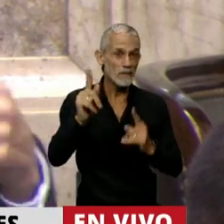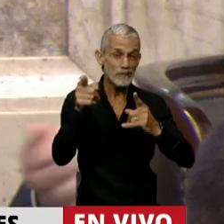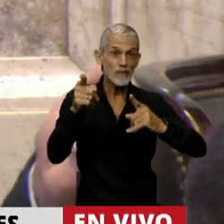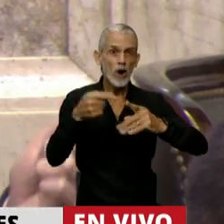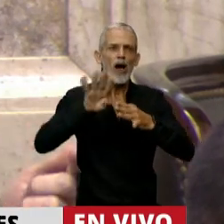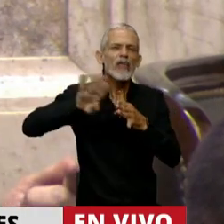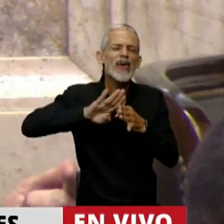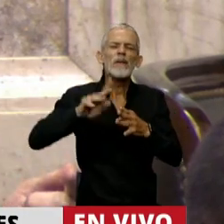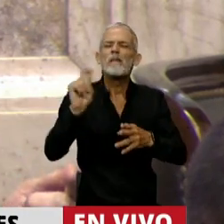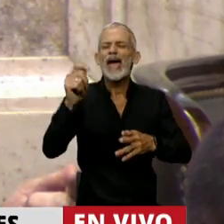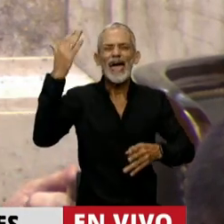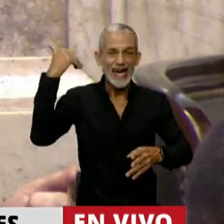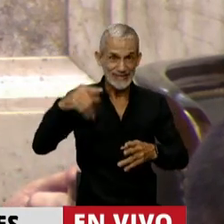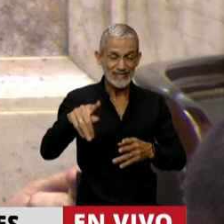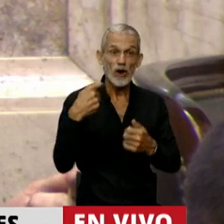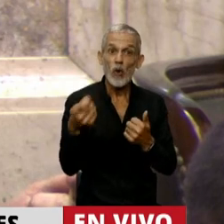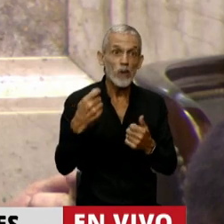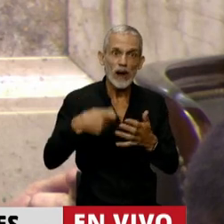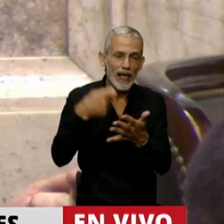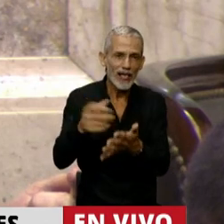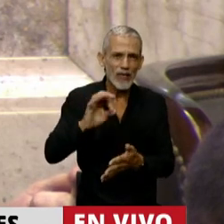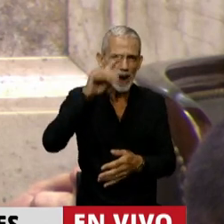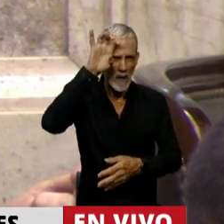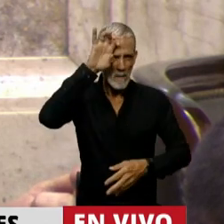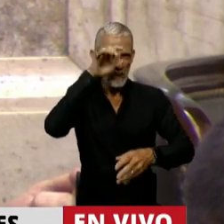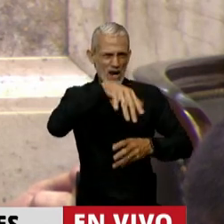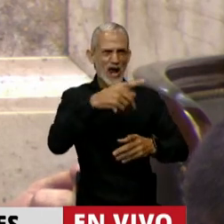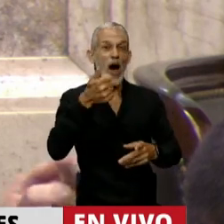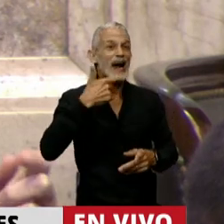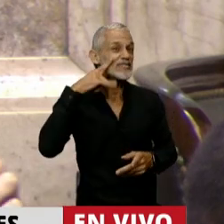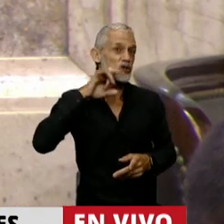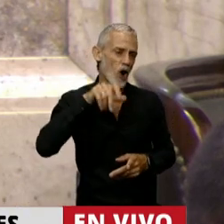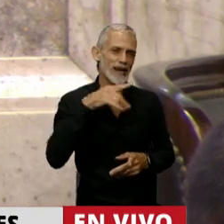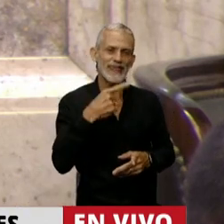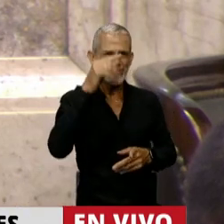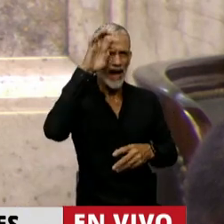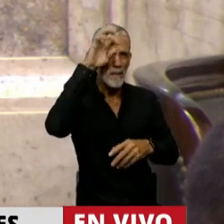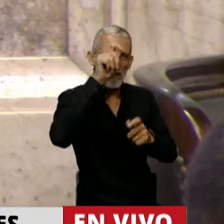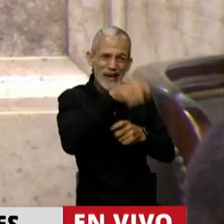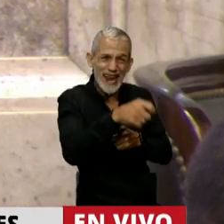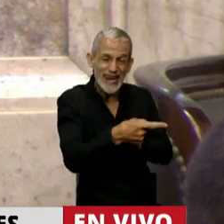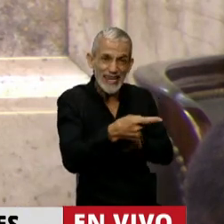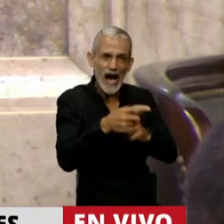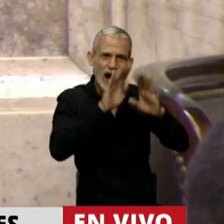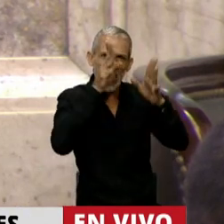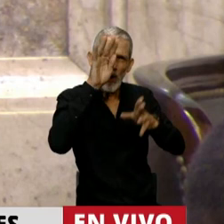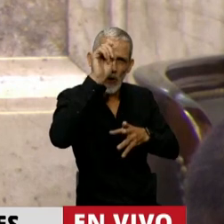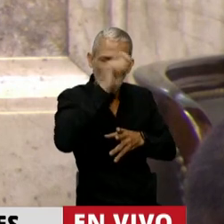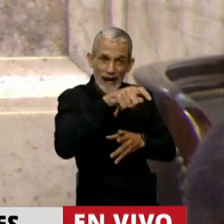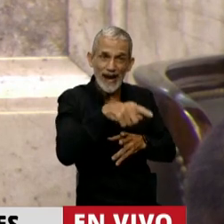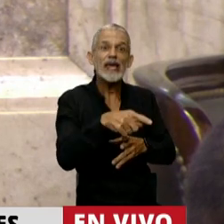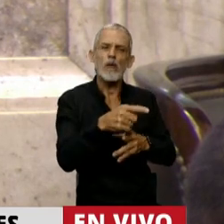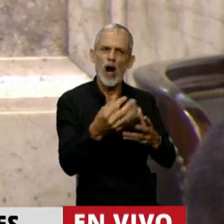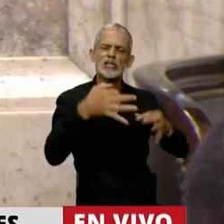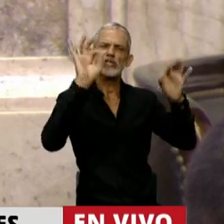le debe meses a los jubilados, el mega minero Arcioni, que dice que la mega minería va a salir adelante al